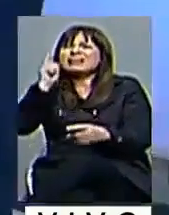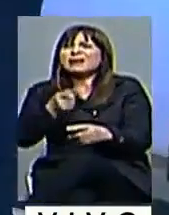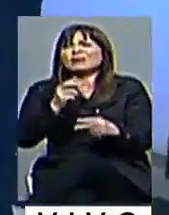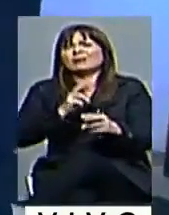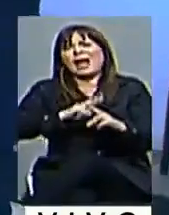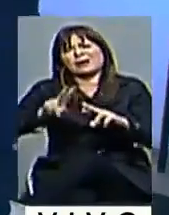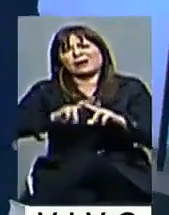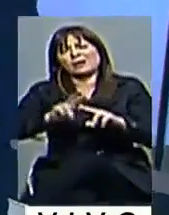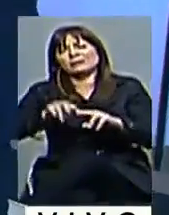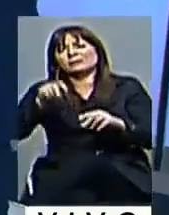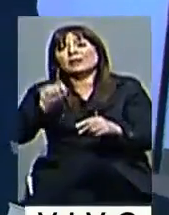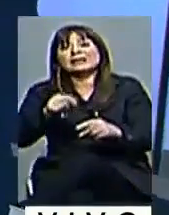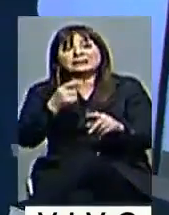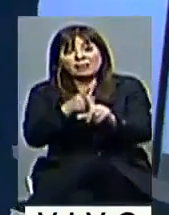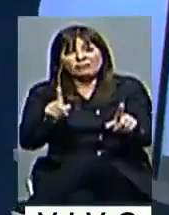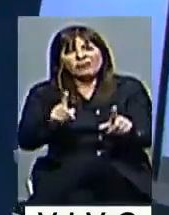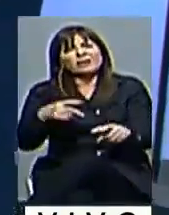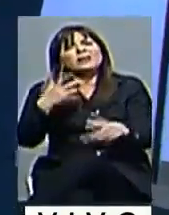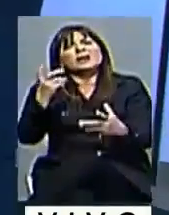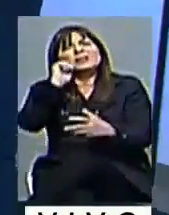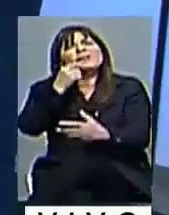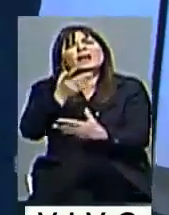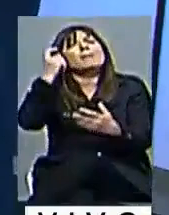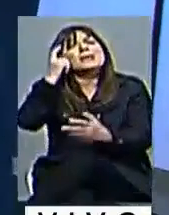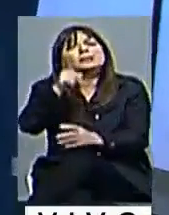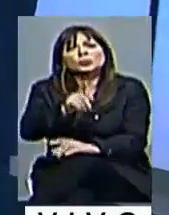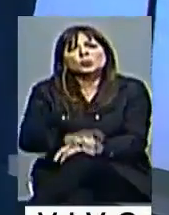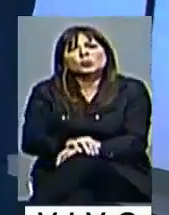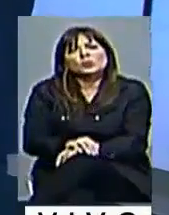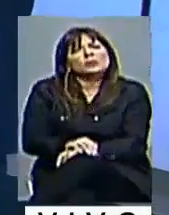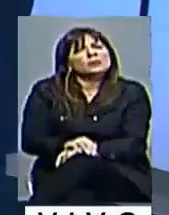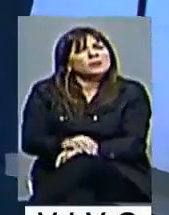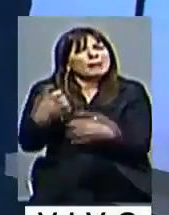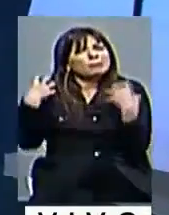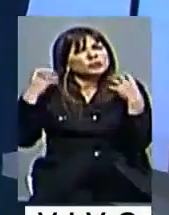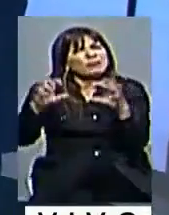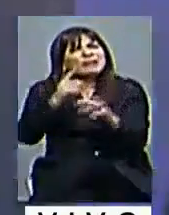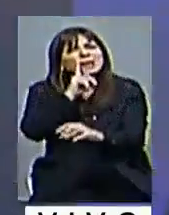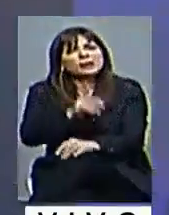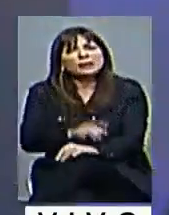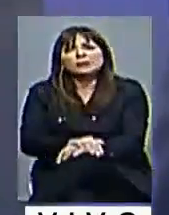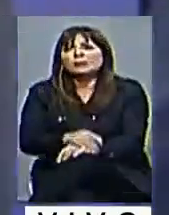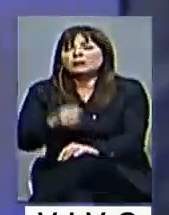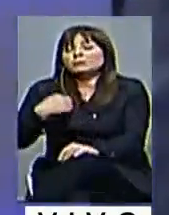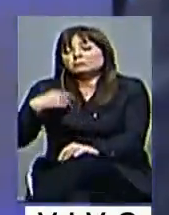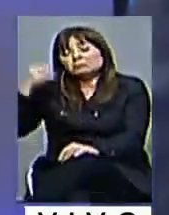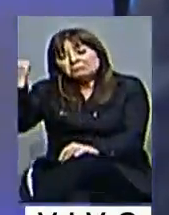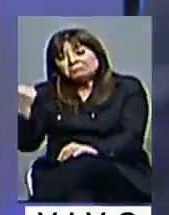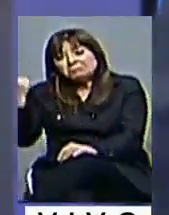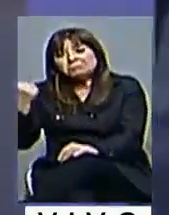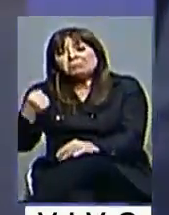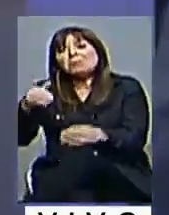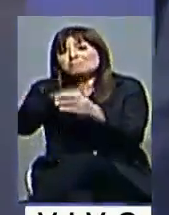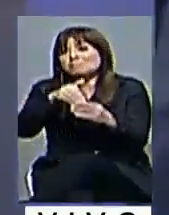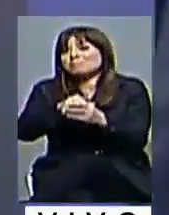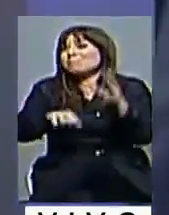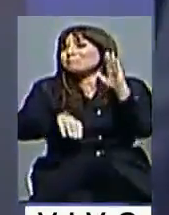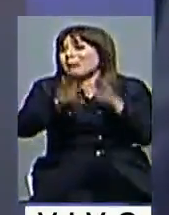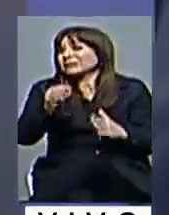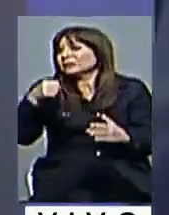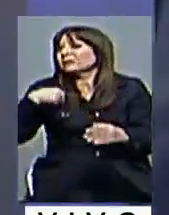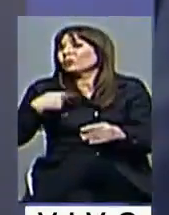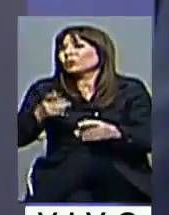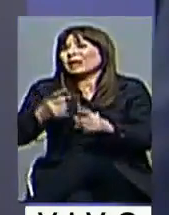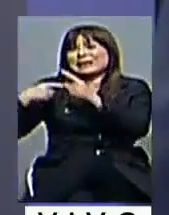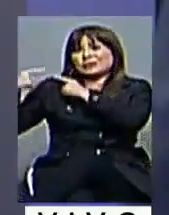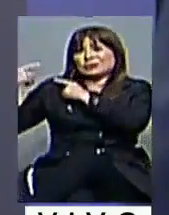Ahora, ¿esta diferencia qué la atribuyes tú de alguna manera, Jorge? Hay que destacar que Piñera es el presidente más votado probablemente de la historia de